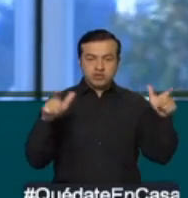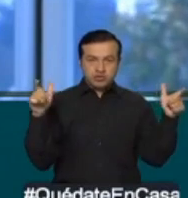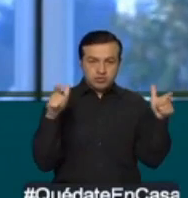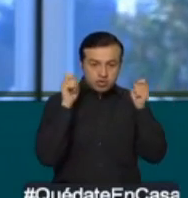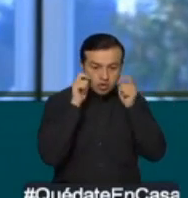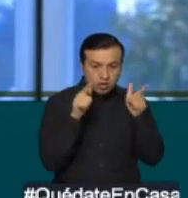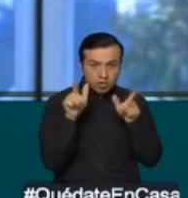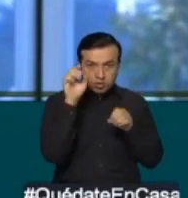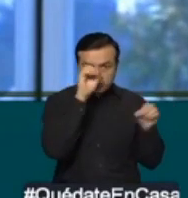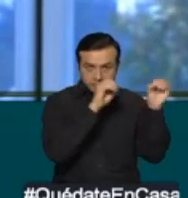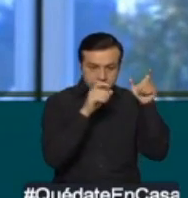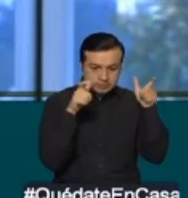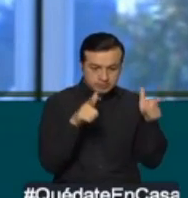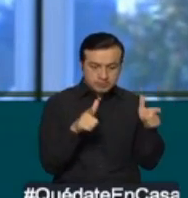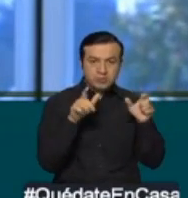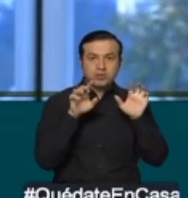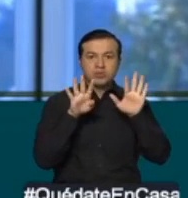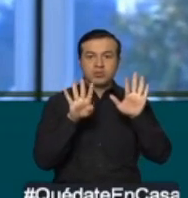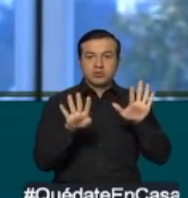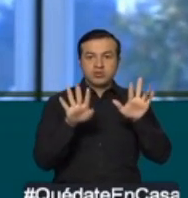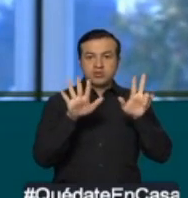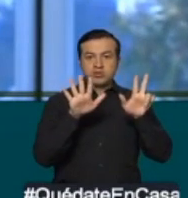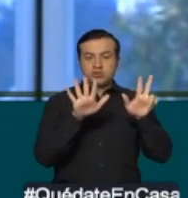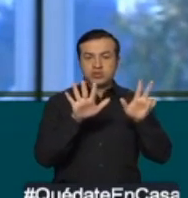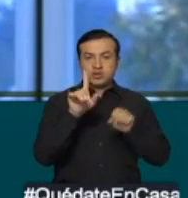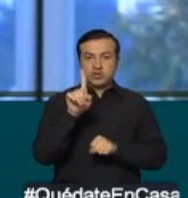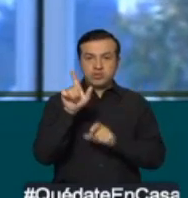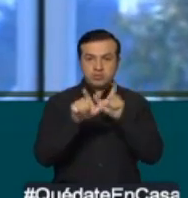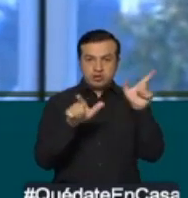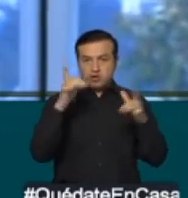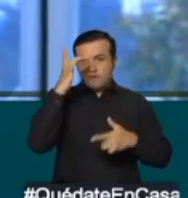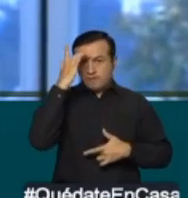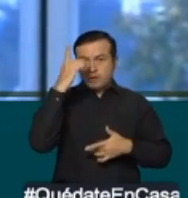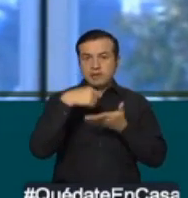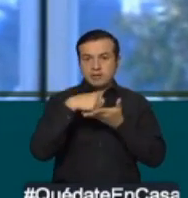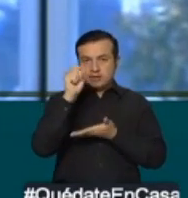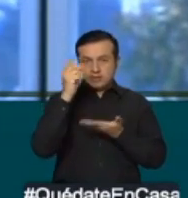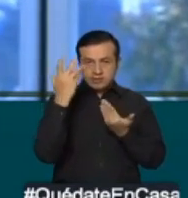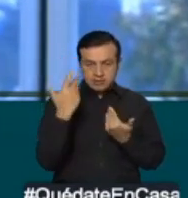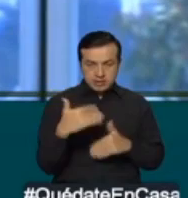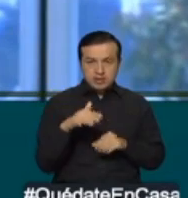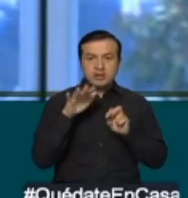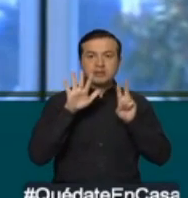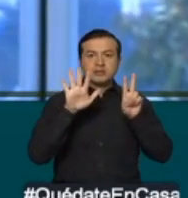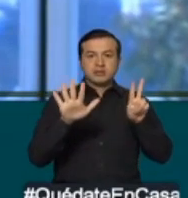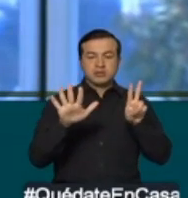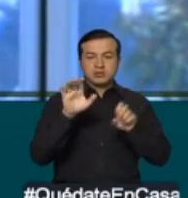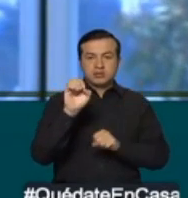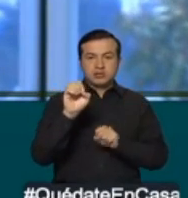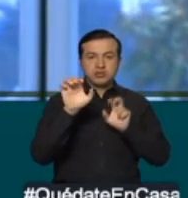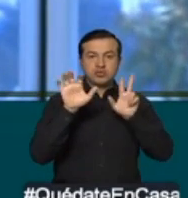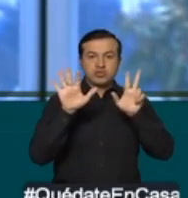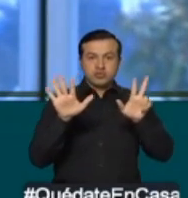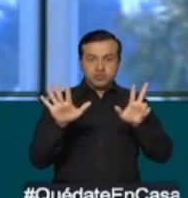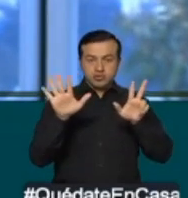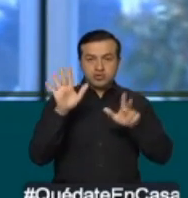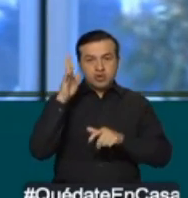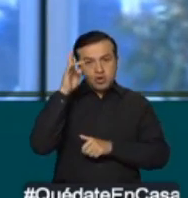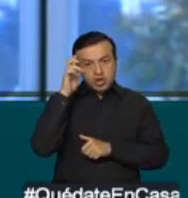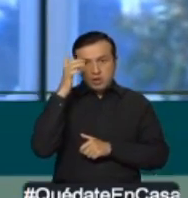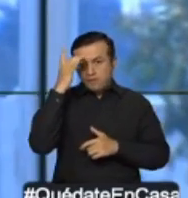epidemiológico 981 casos confirmados setecientos ocho casos con